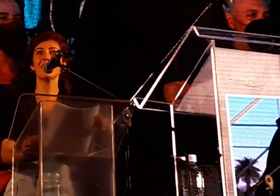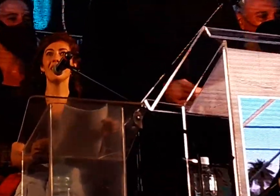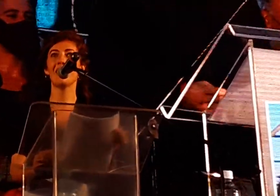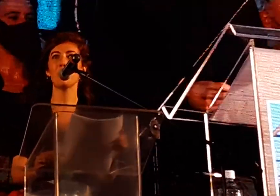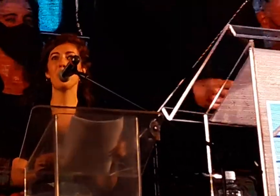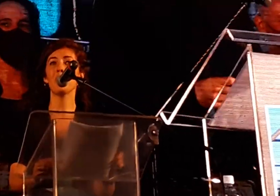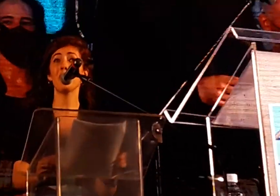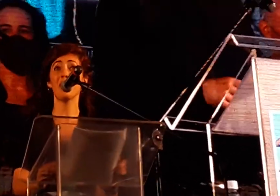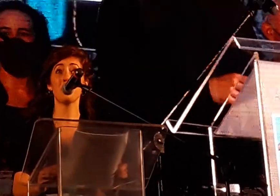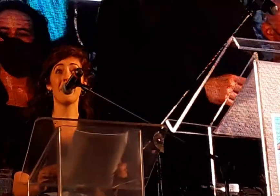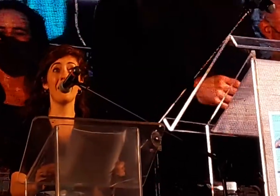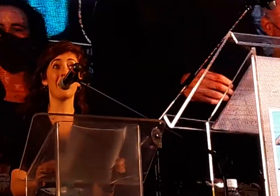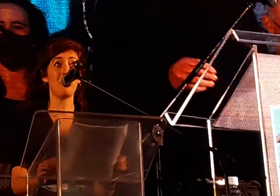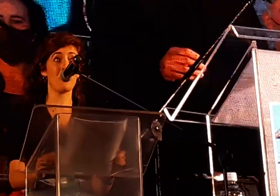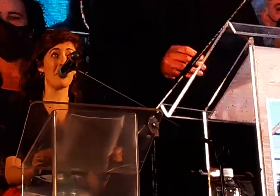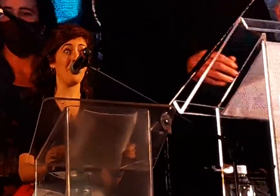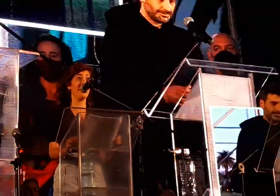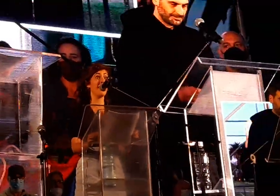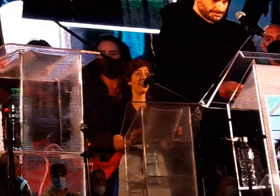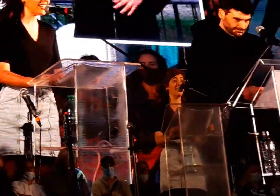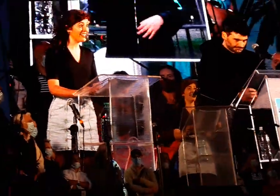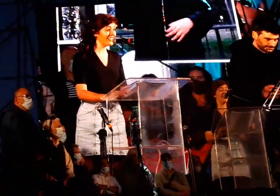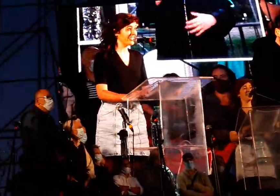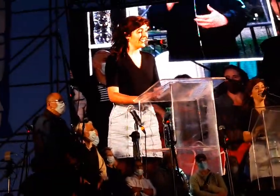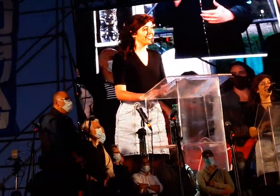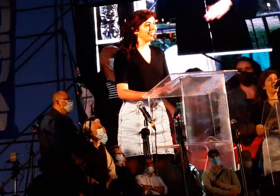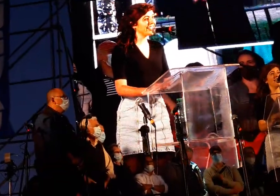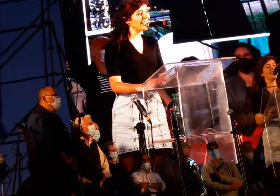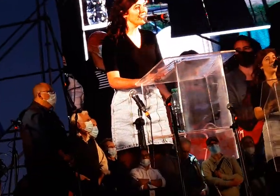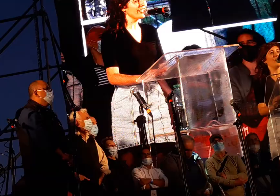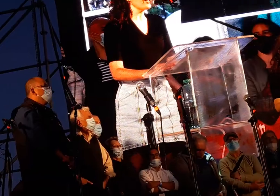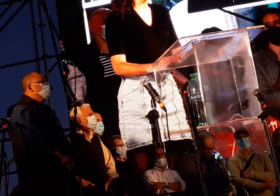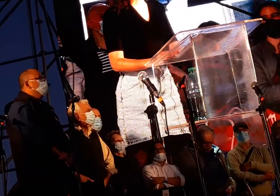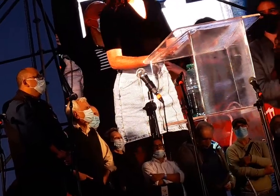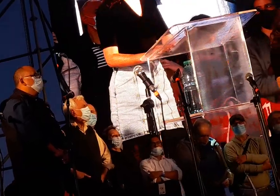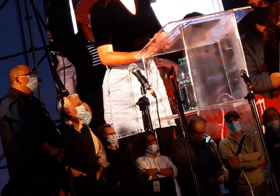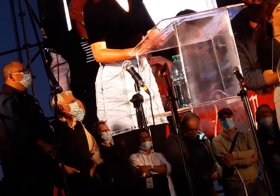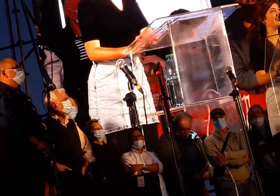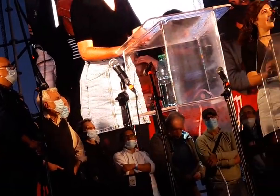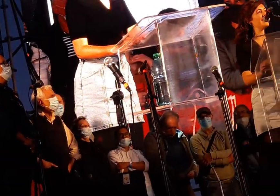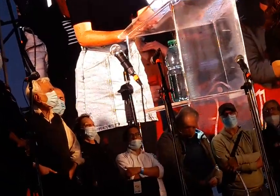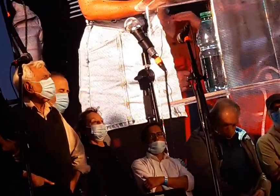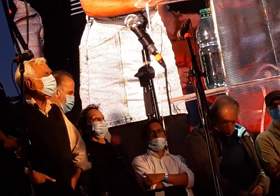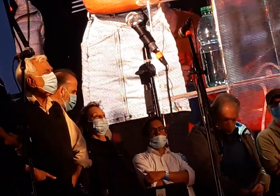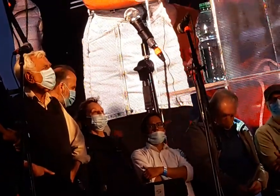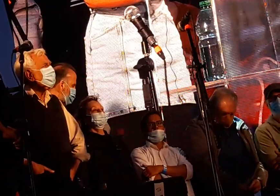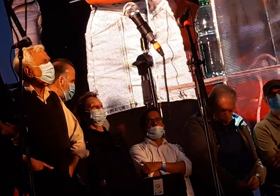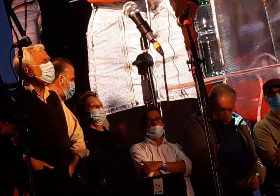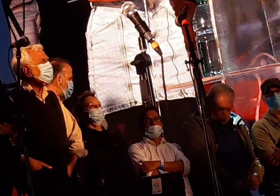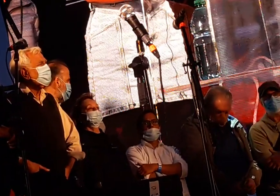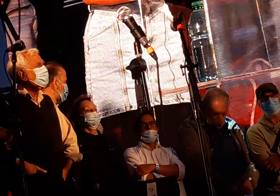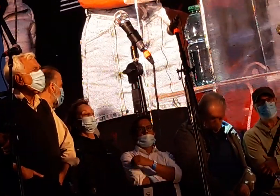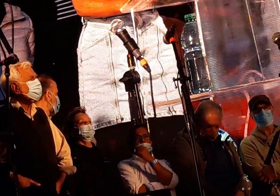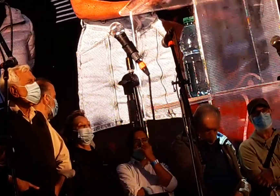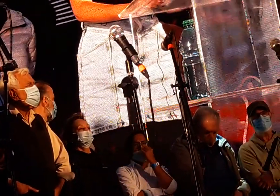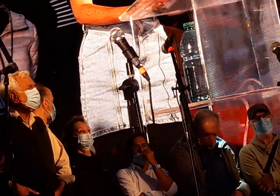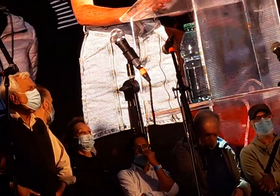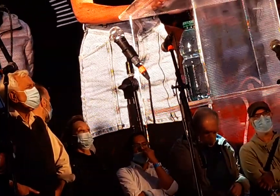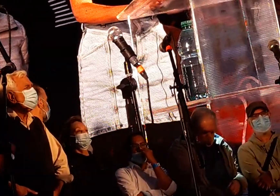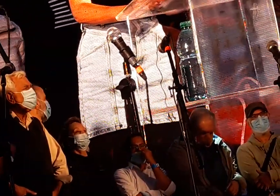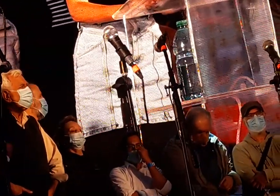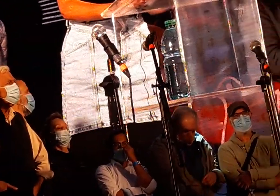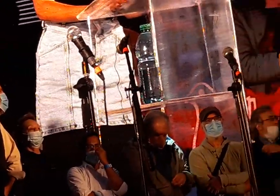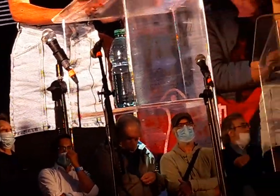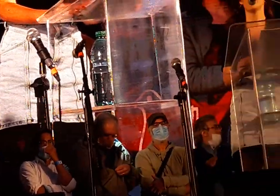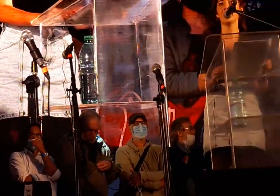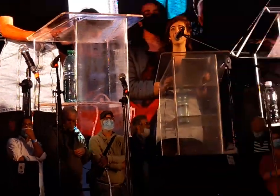es un placer, es un honor, es una gran responsabilidad estar acá como artistas, como militantes, sobre todo,